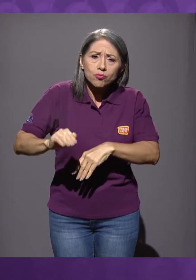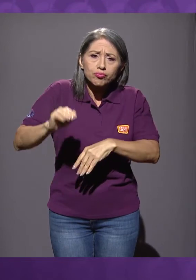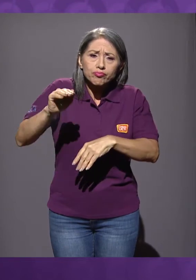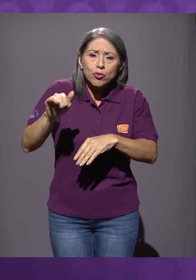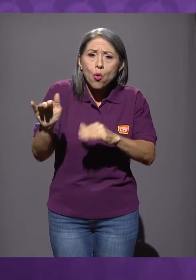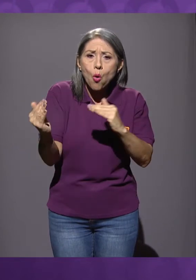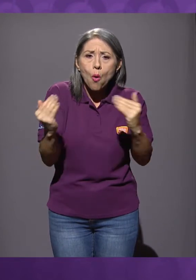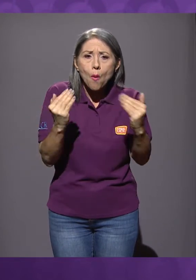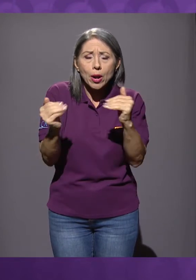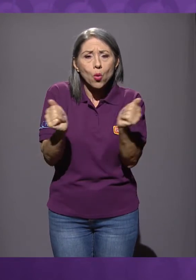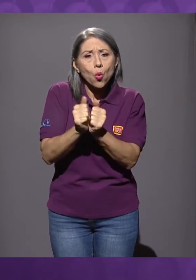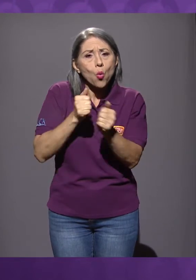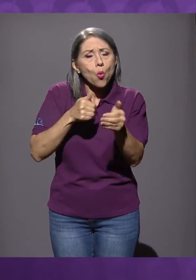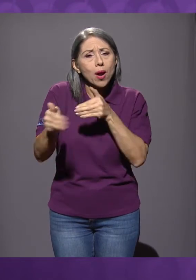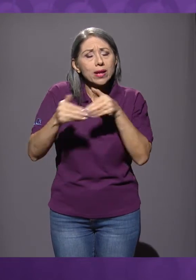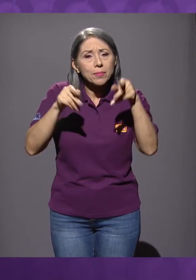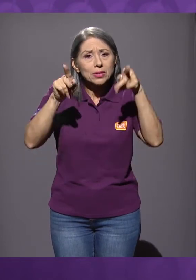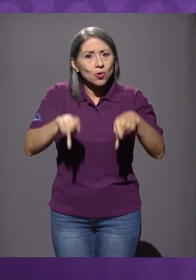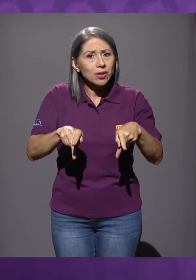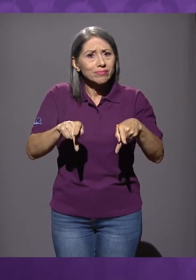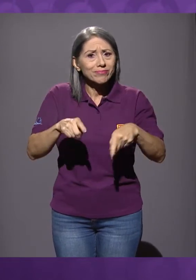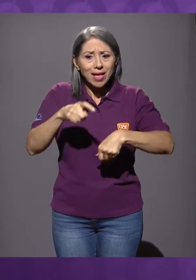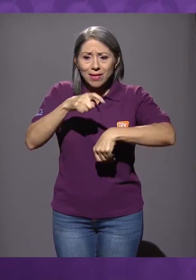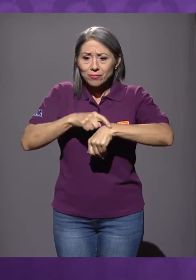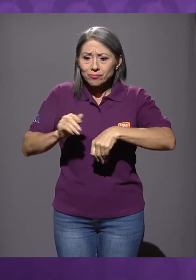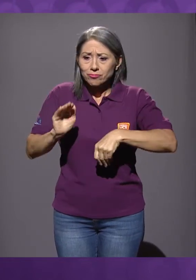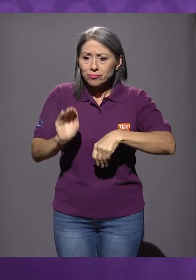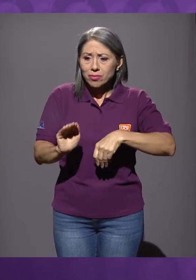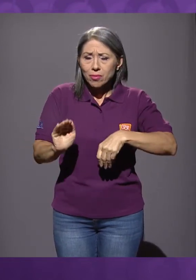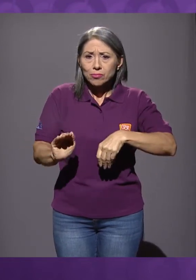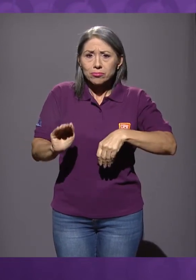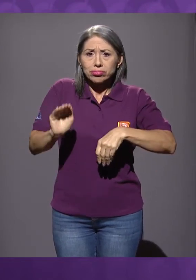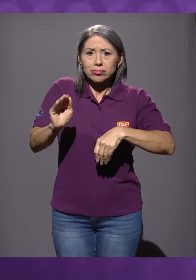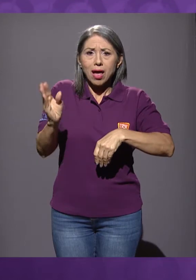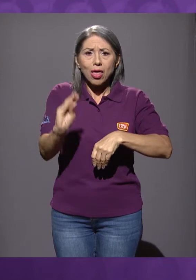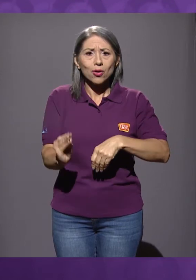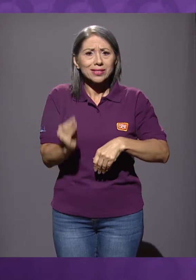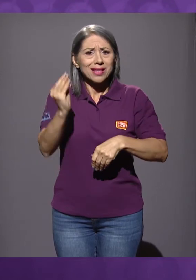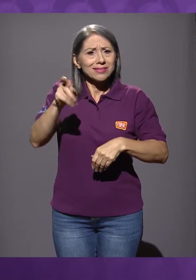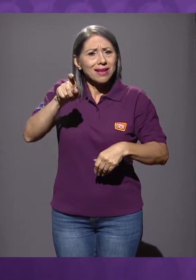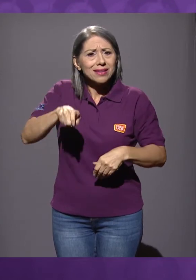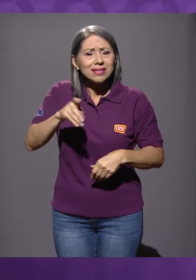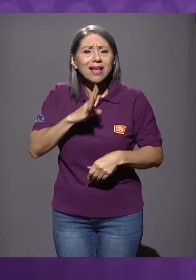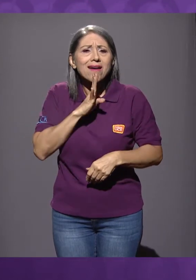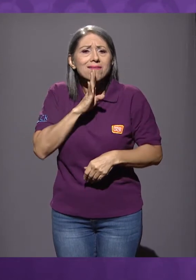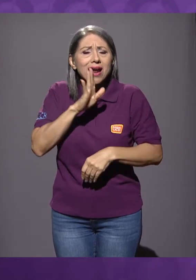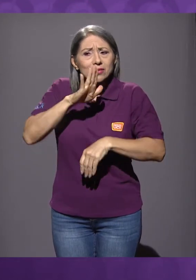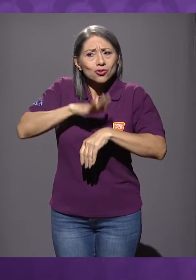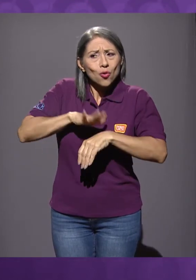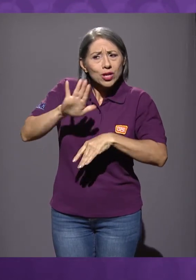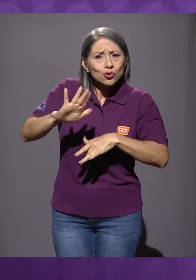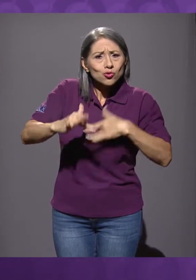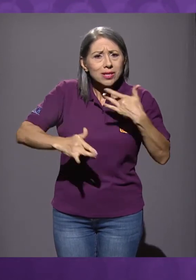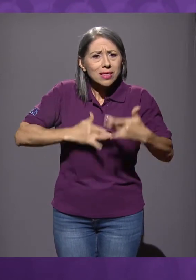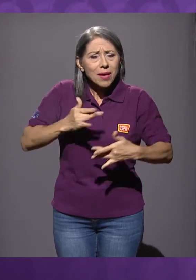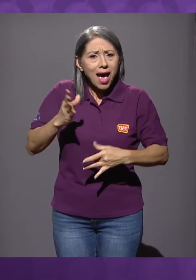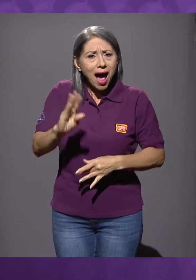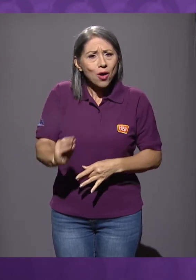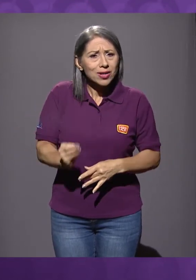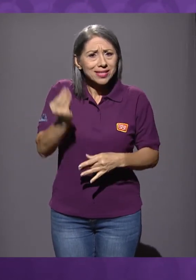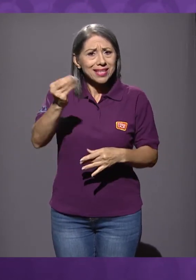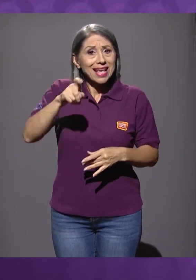los demás. Tienen la adolescencia, tienen necesidad de hablar de sus inquietudes en la adolescencia, necesitan grupos de